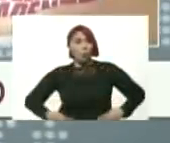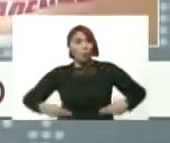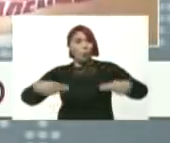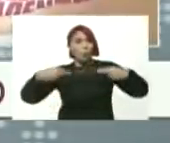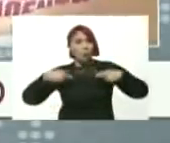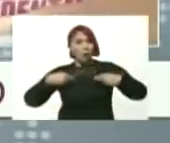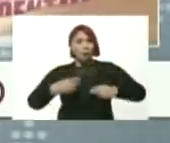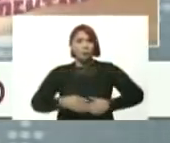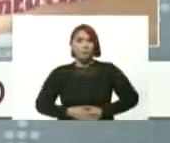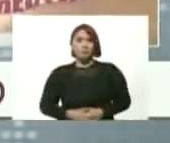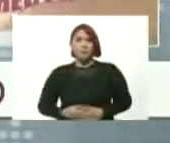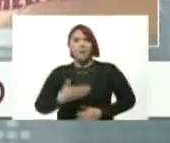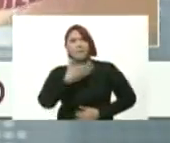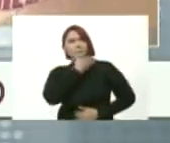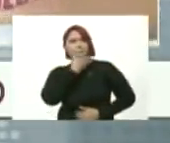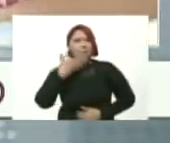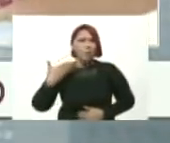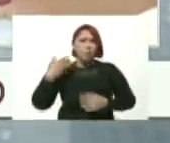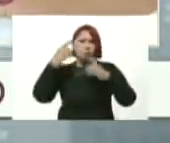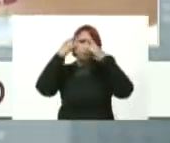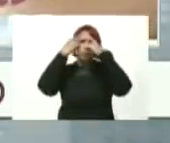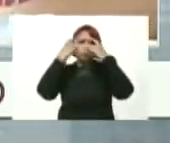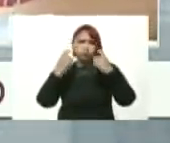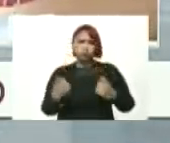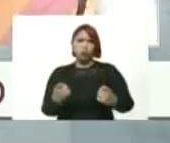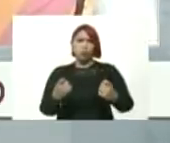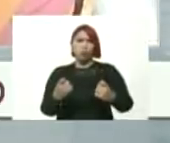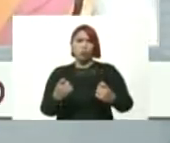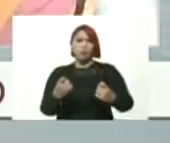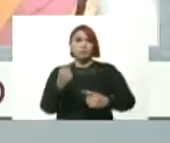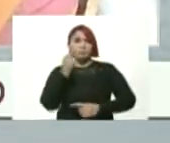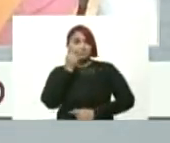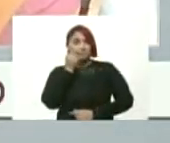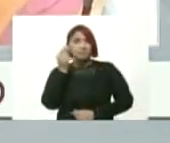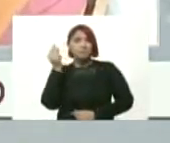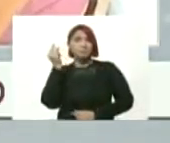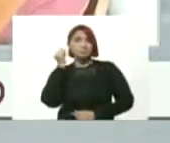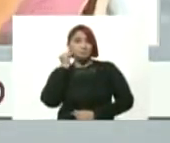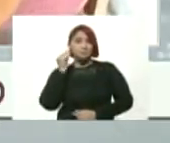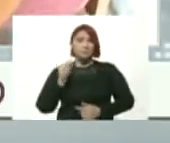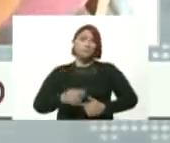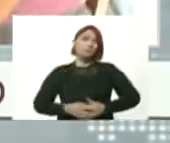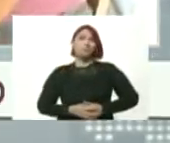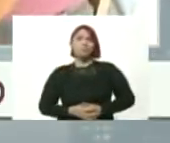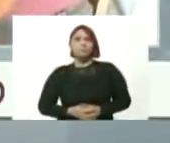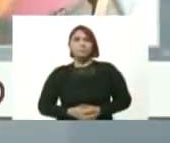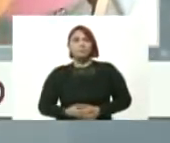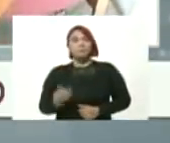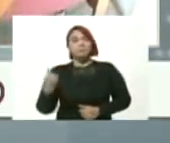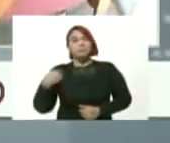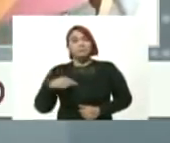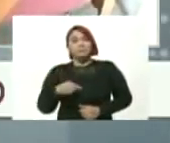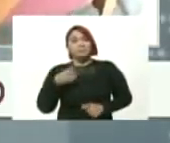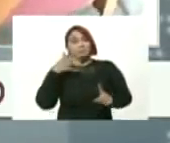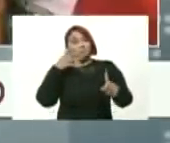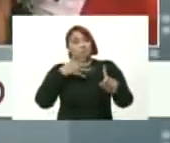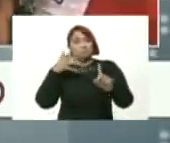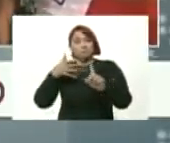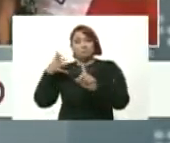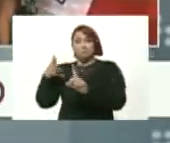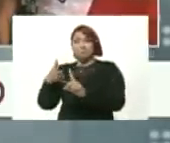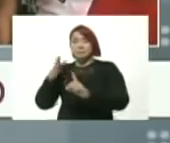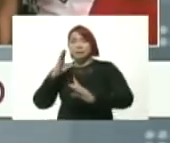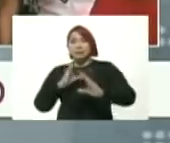los mejores profesionales las mejores profesionales que tengan la formación científica